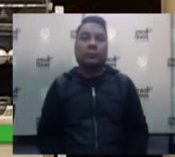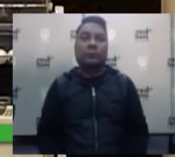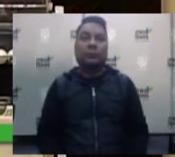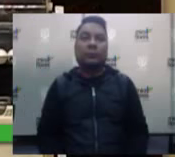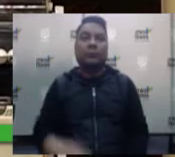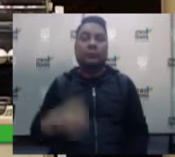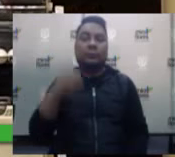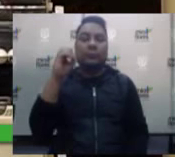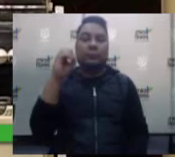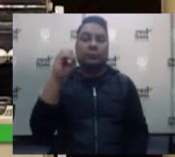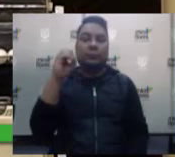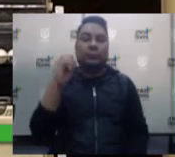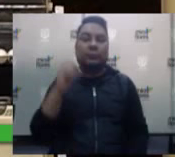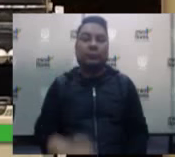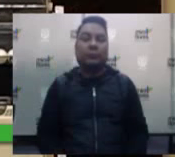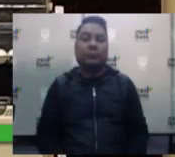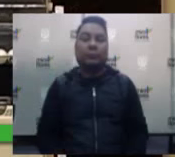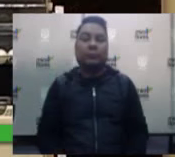O.